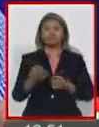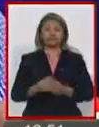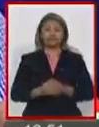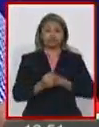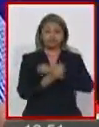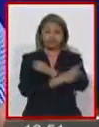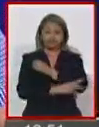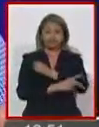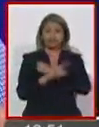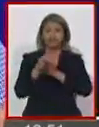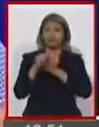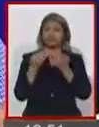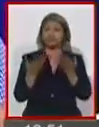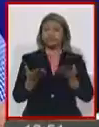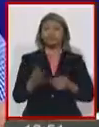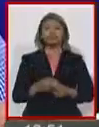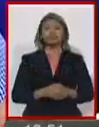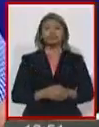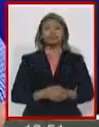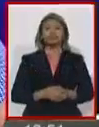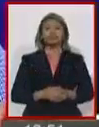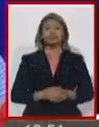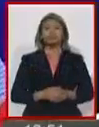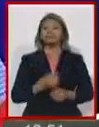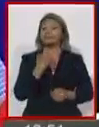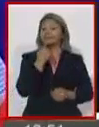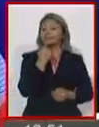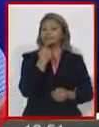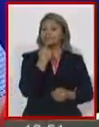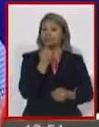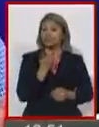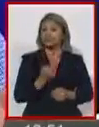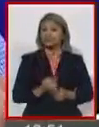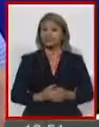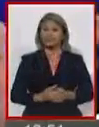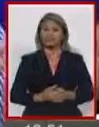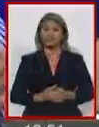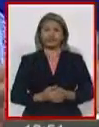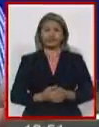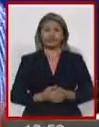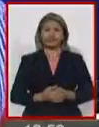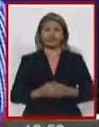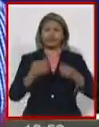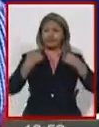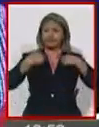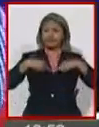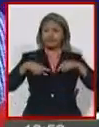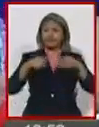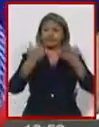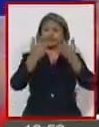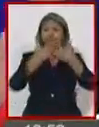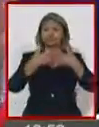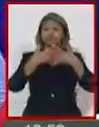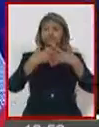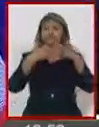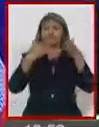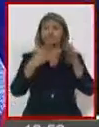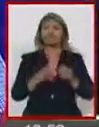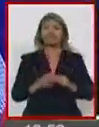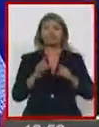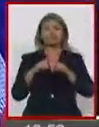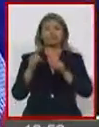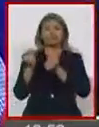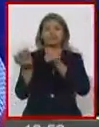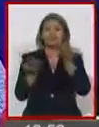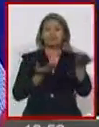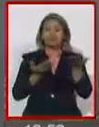país. ¿No es cierto? Yo los desafío a que vayamos a recorrer las fábricas, las entidades